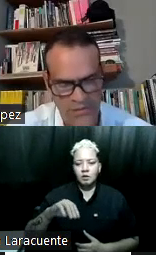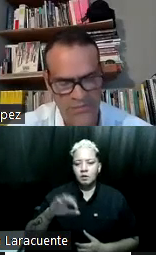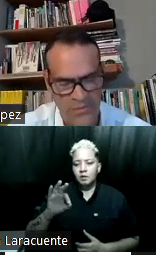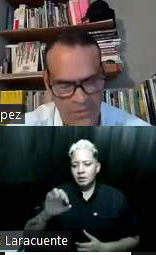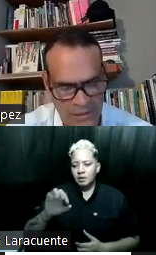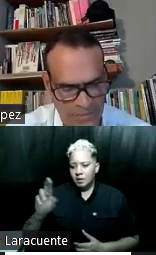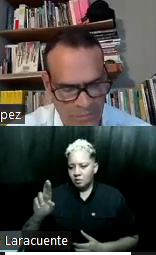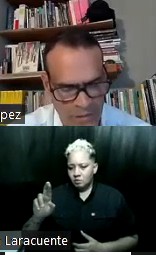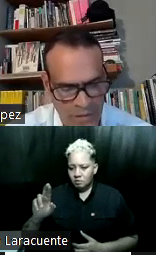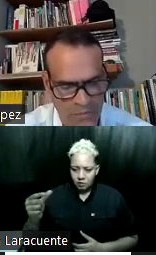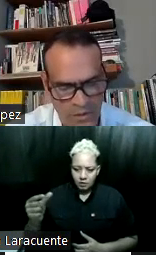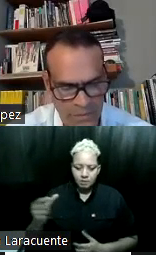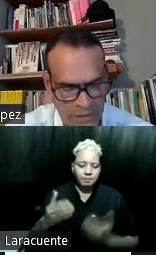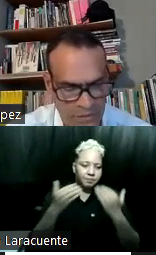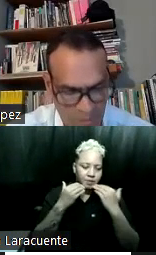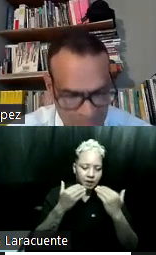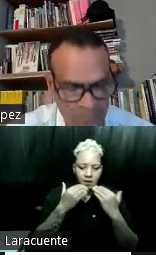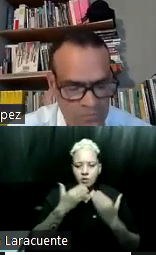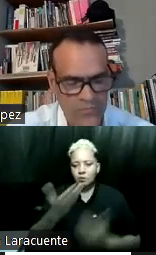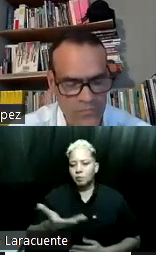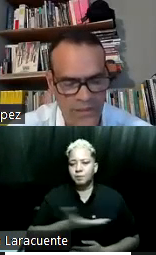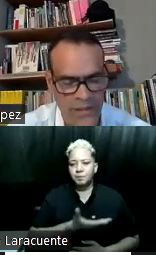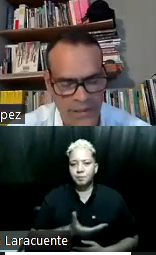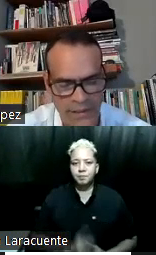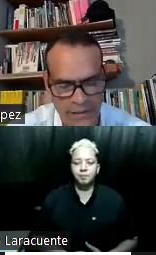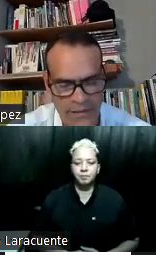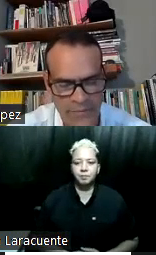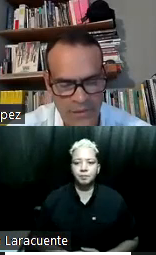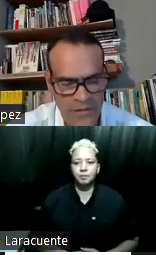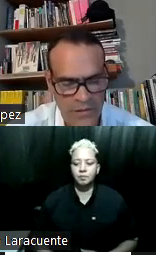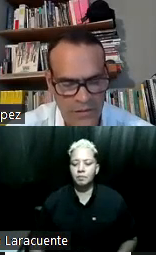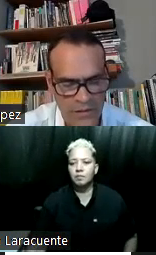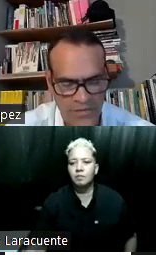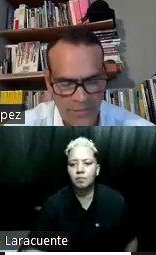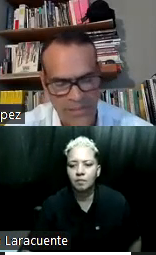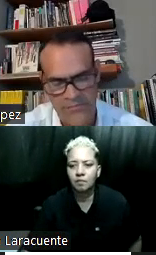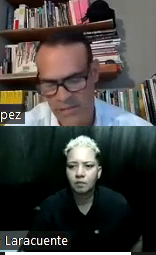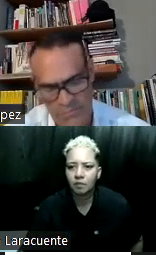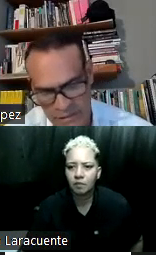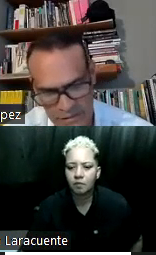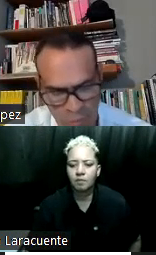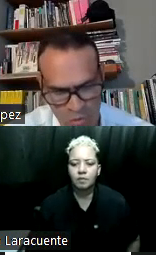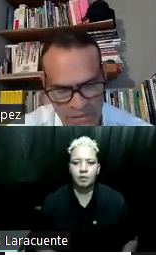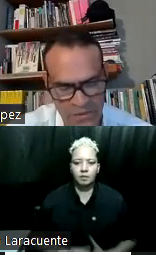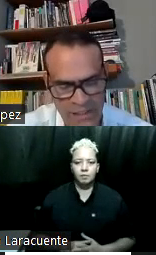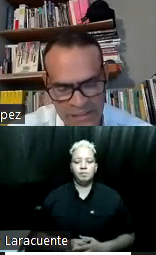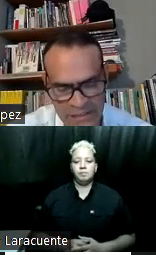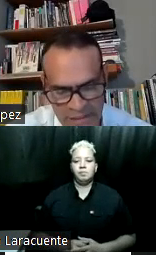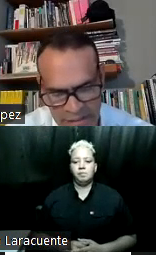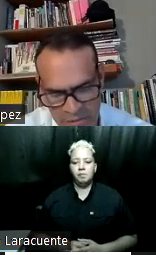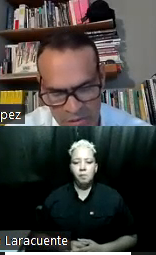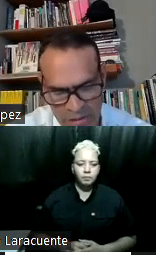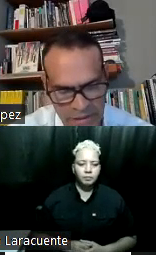Muchas gracias por la invitación. Eh, Siempre debo